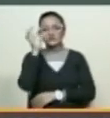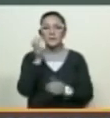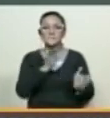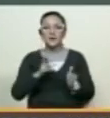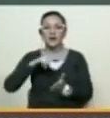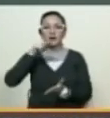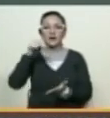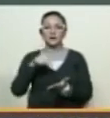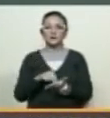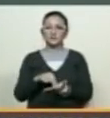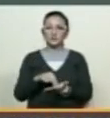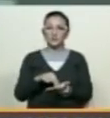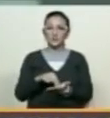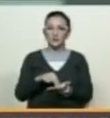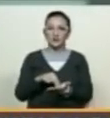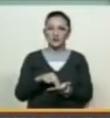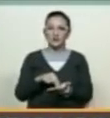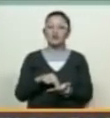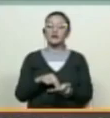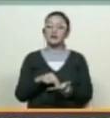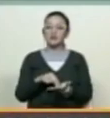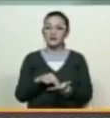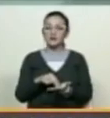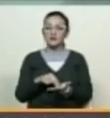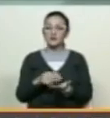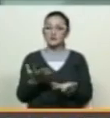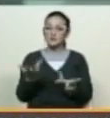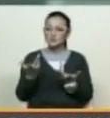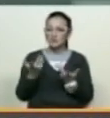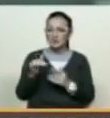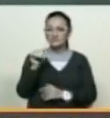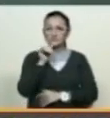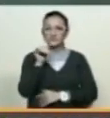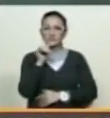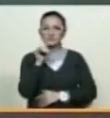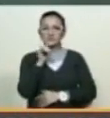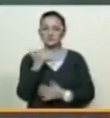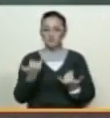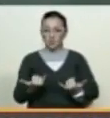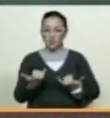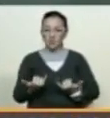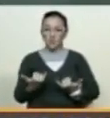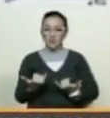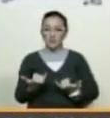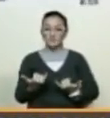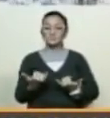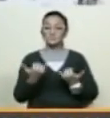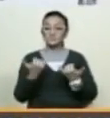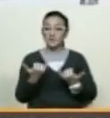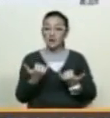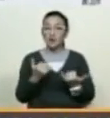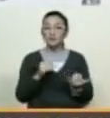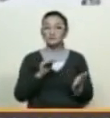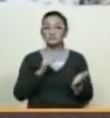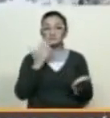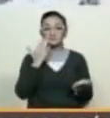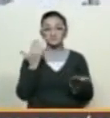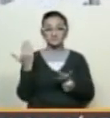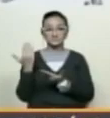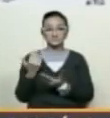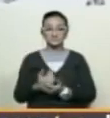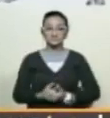Nacional Reverón 2018. Precisamente una información que se va a estar generando el día de hoy. María Ángela Pineda con todos los detalles sobre este